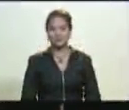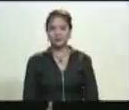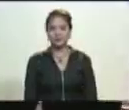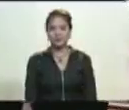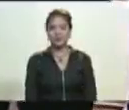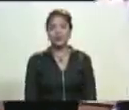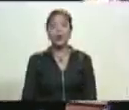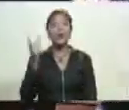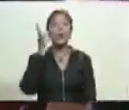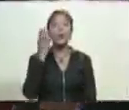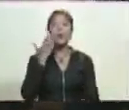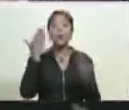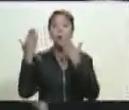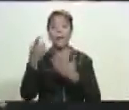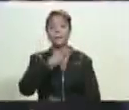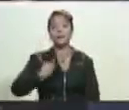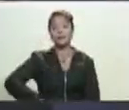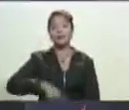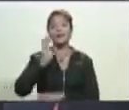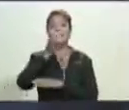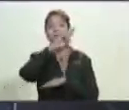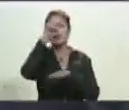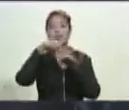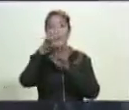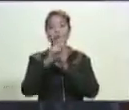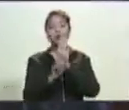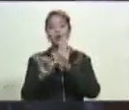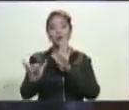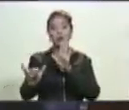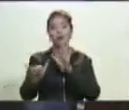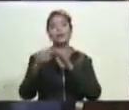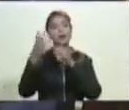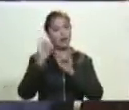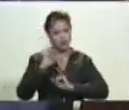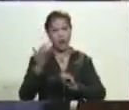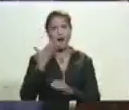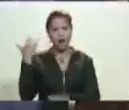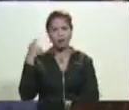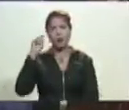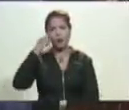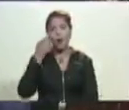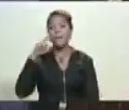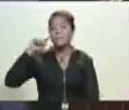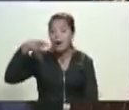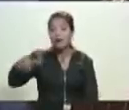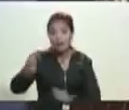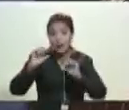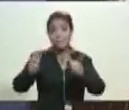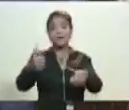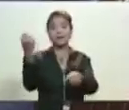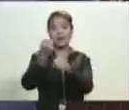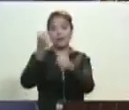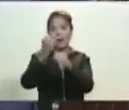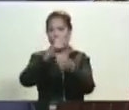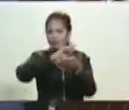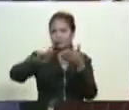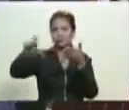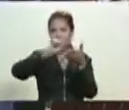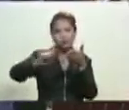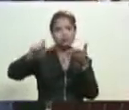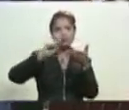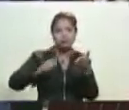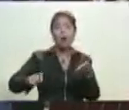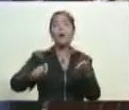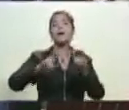Palabras de la presidenta de la Asamblea Nacional Constituyente, que como bien la escucharon, mañana mismo comienza a sesionar